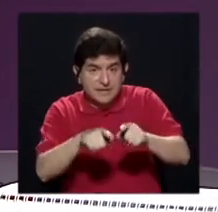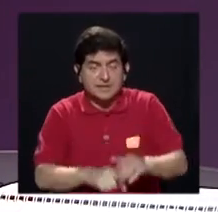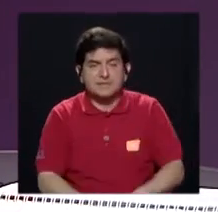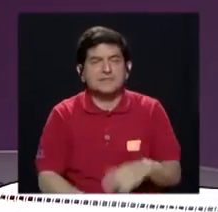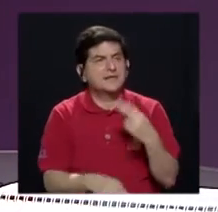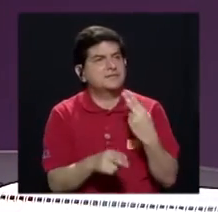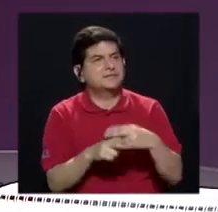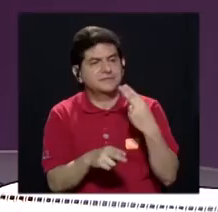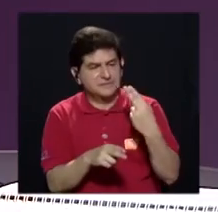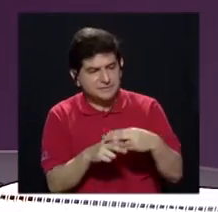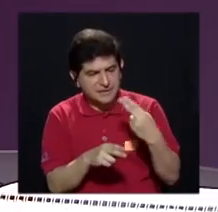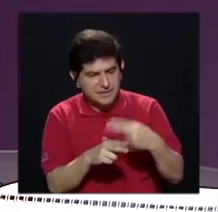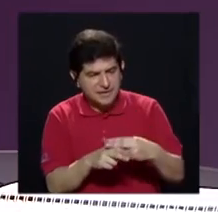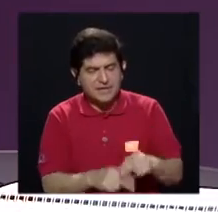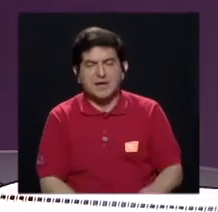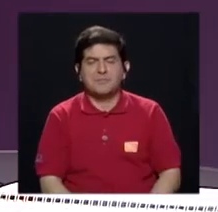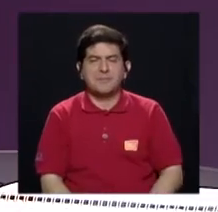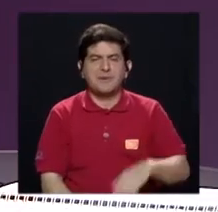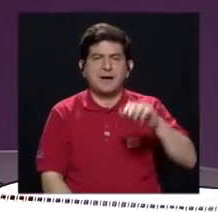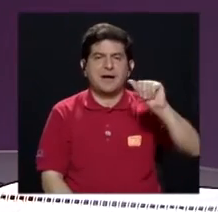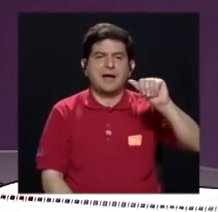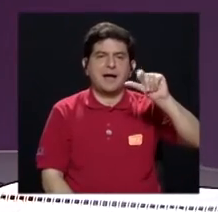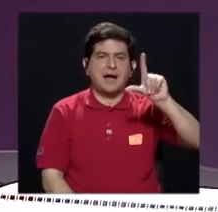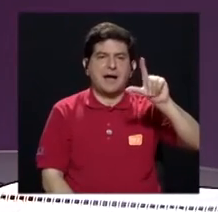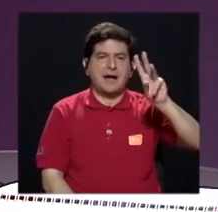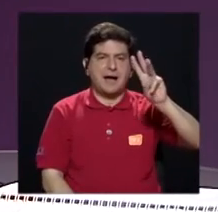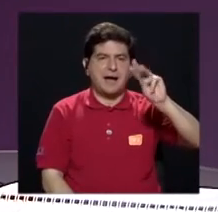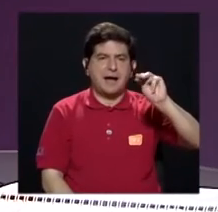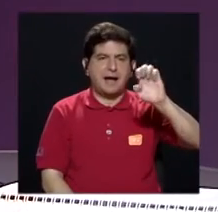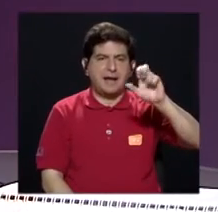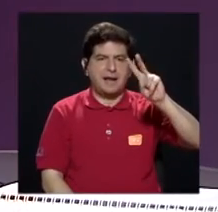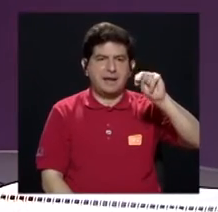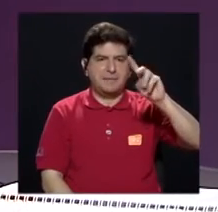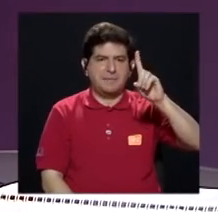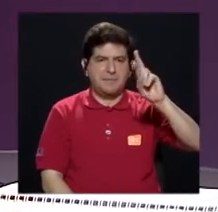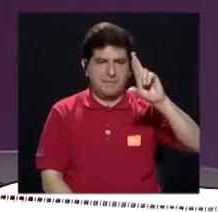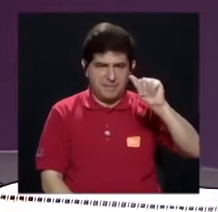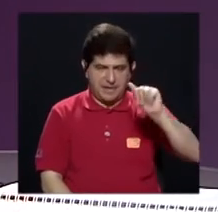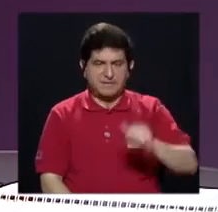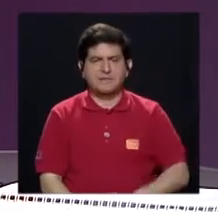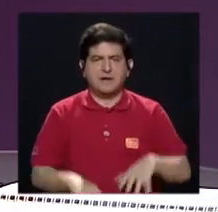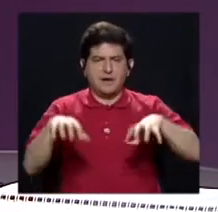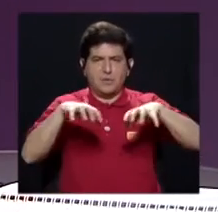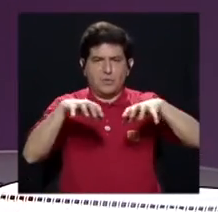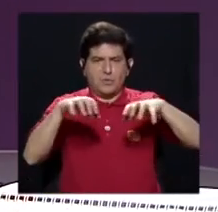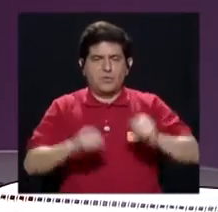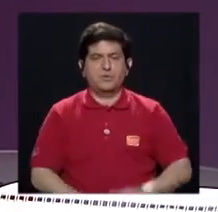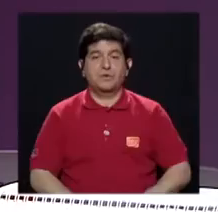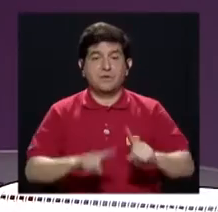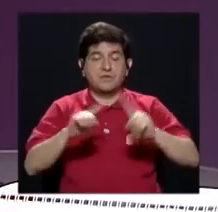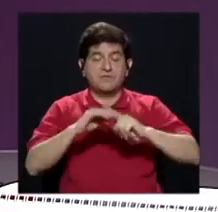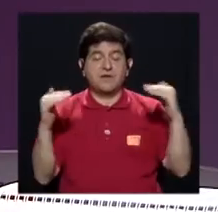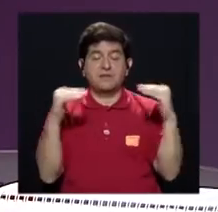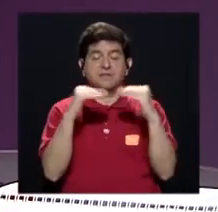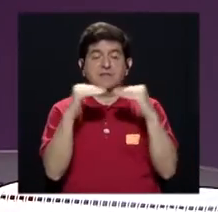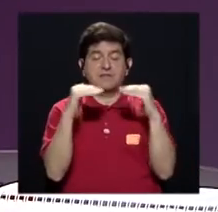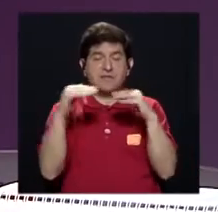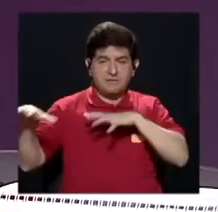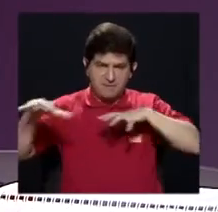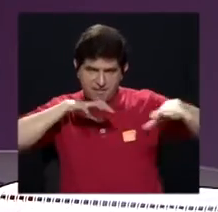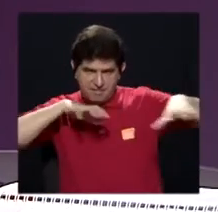se le llama la almendra vibratoria, o sea, ya se observa. Hay varios niveles de acción, digamos, para el tema